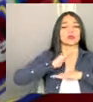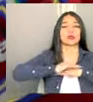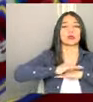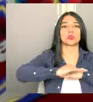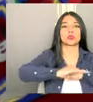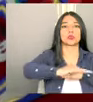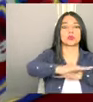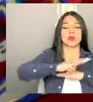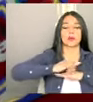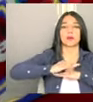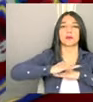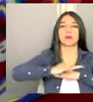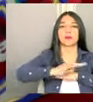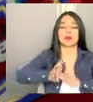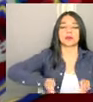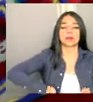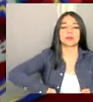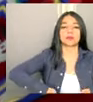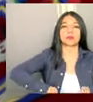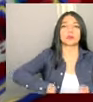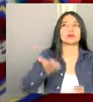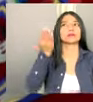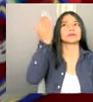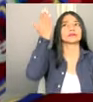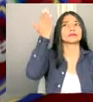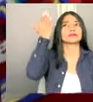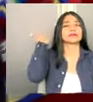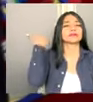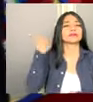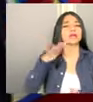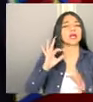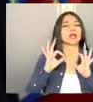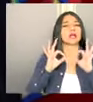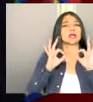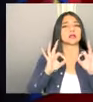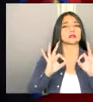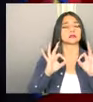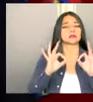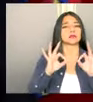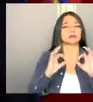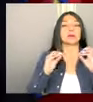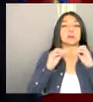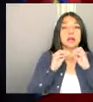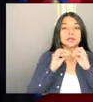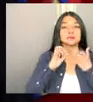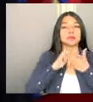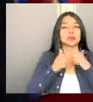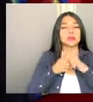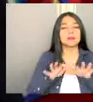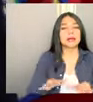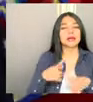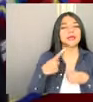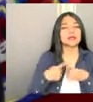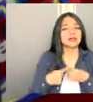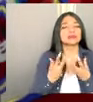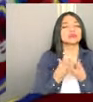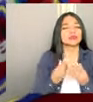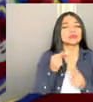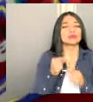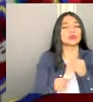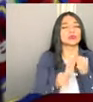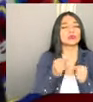repavimentación. Como ustedes conocen, en las próximas horas van a tener un poco más de problema la ciudad de Quito para circular.